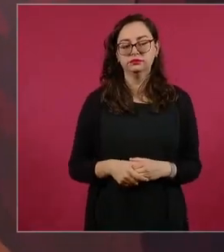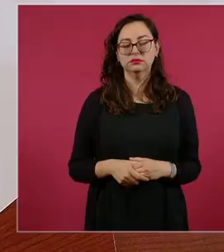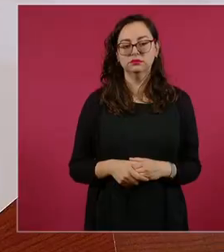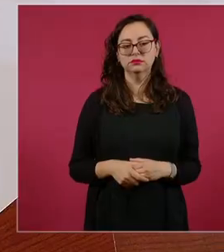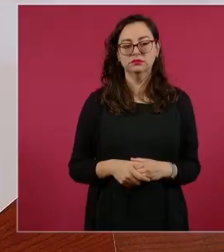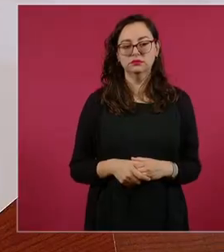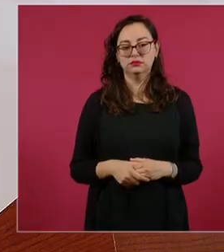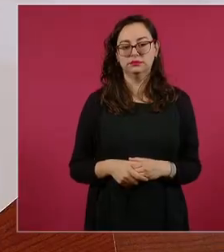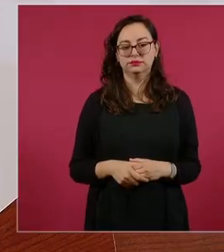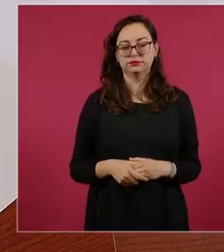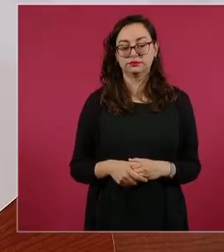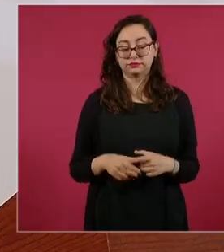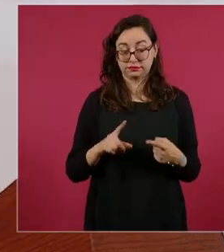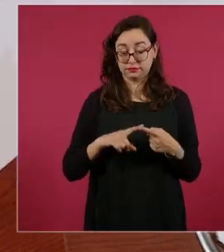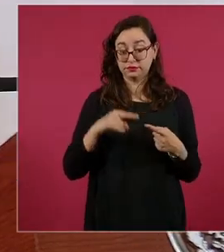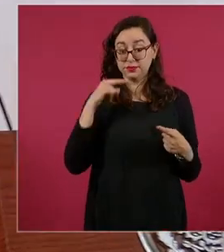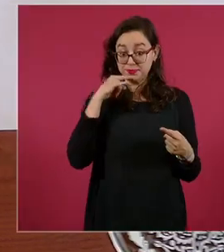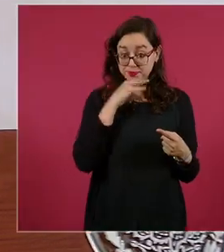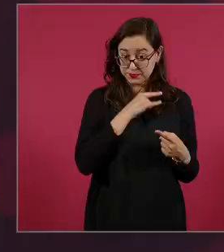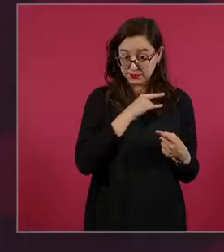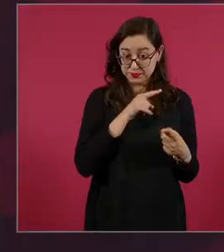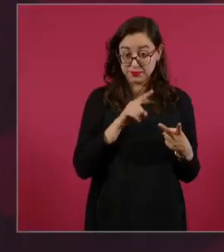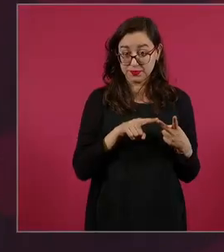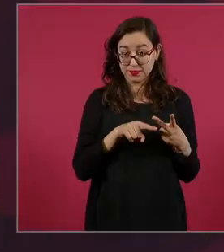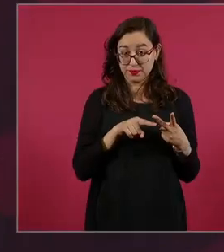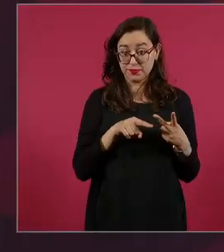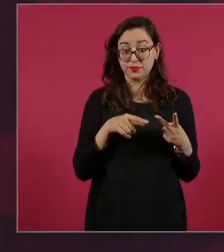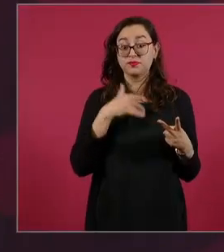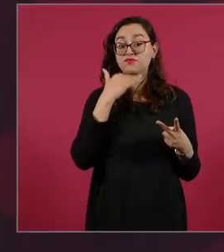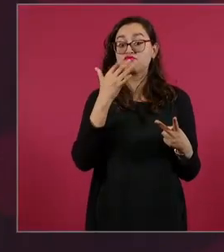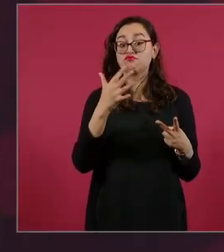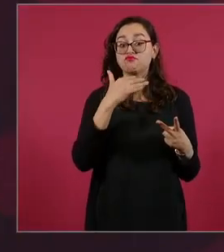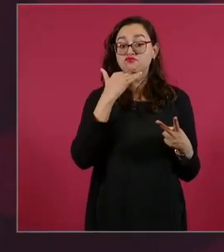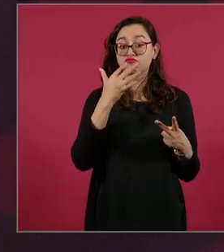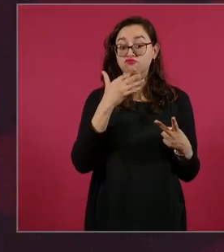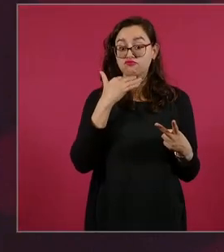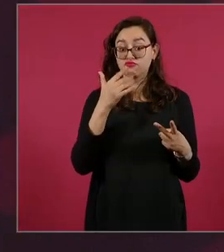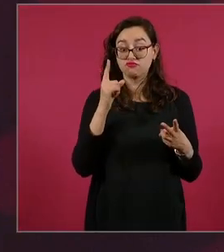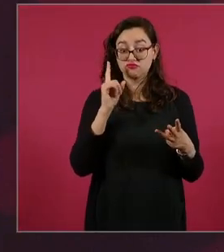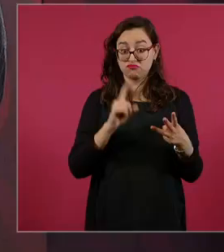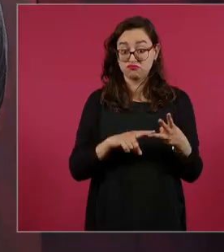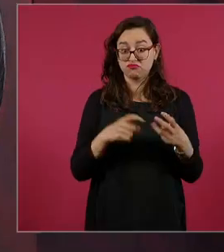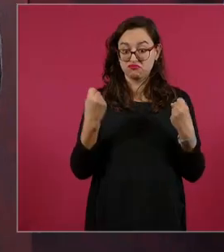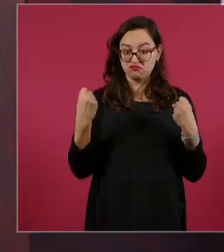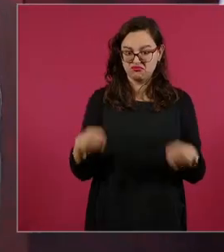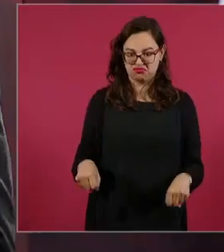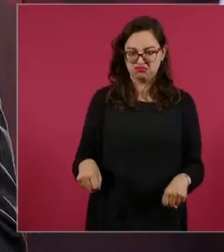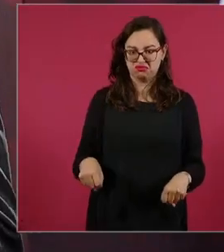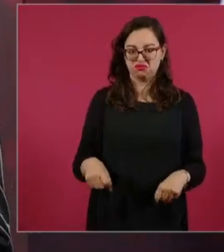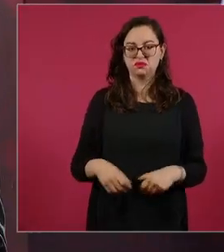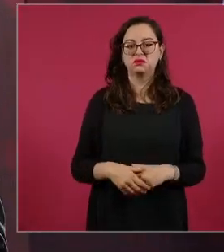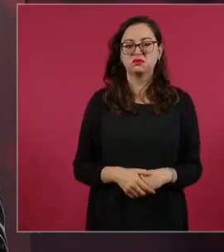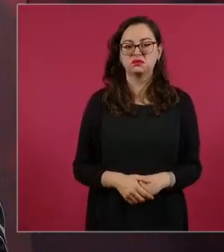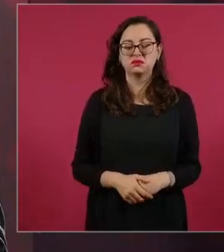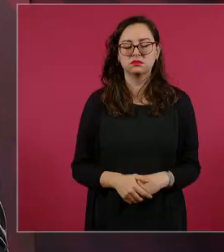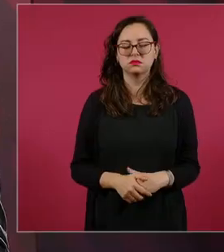hipócritas corruptos y autoritarios